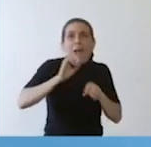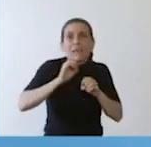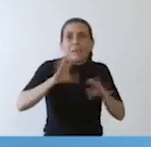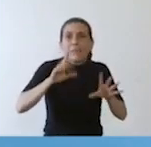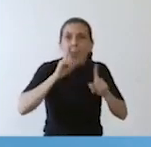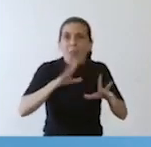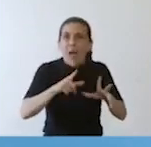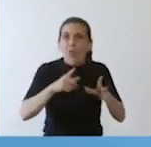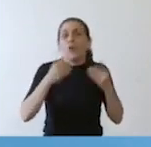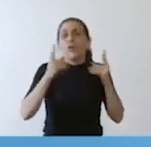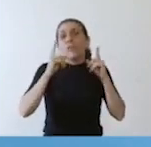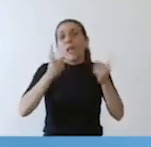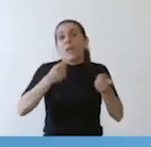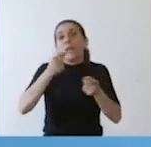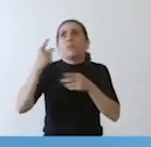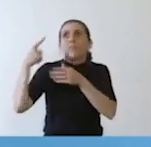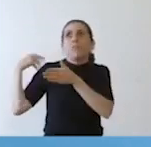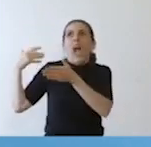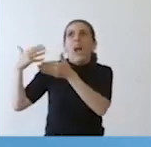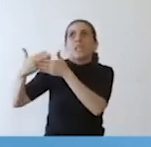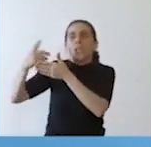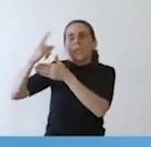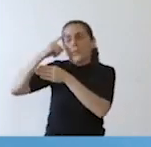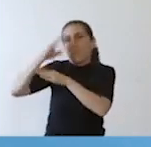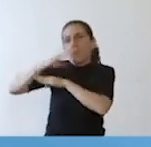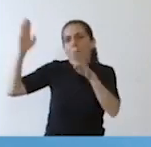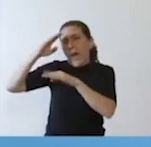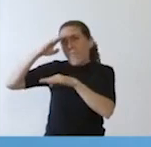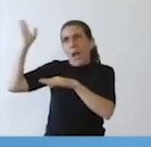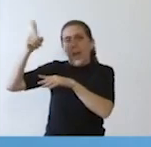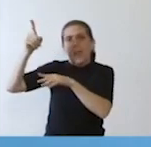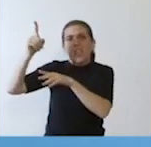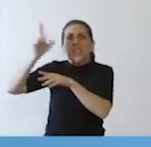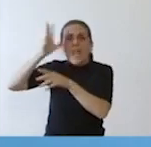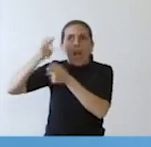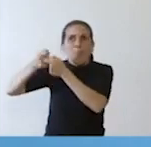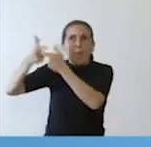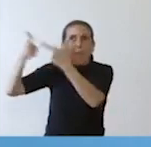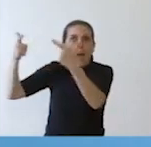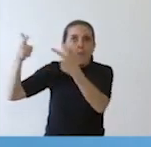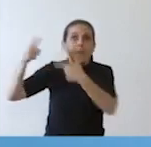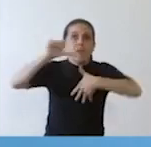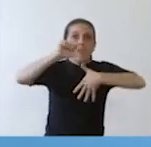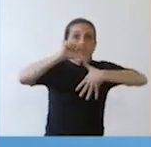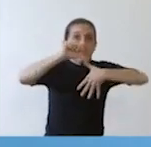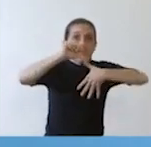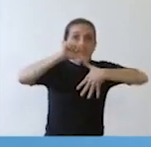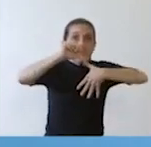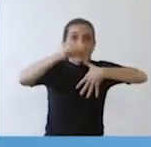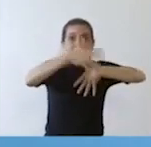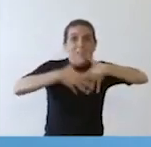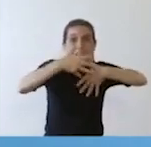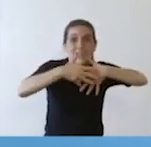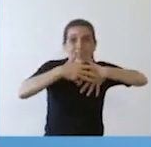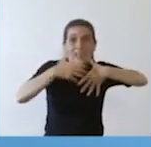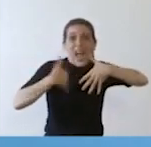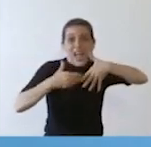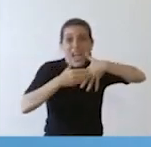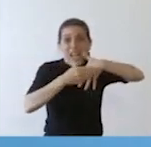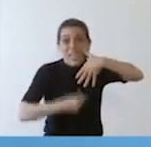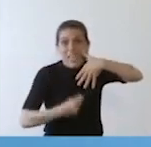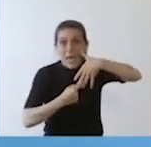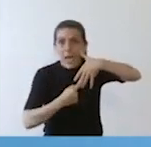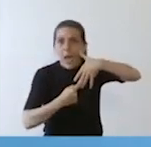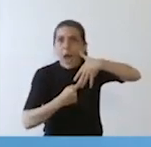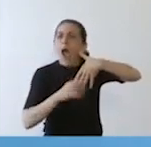la situación en Italia, la Argentina y la mayor parte de América del Sur y del hemisferio sur estaba de alguna